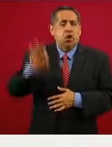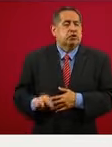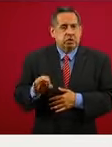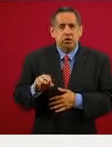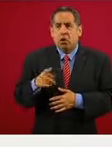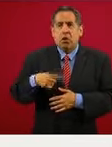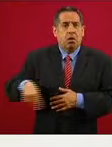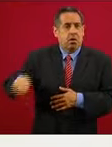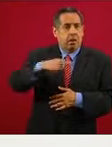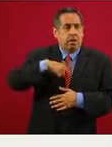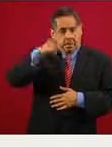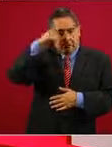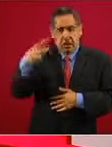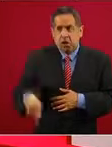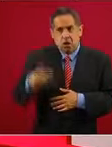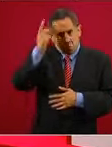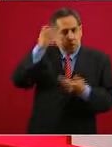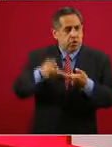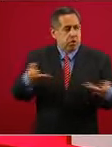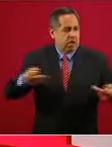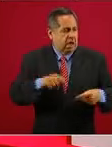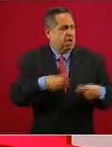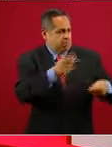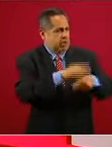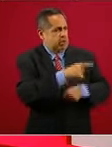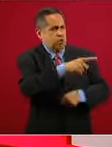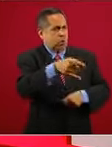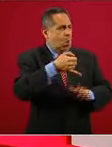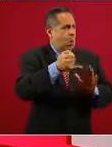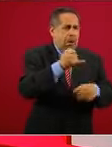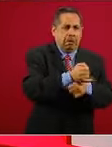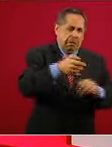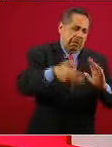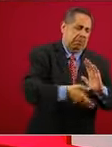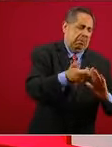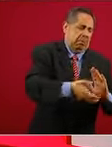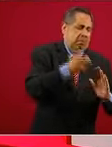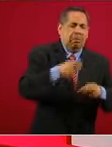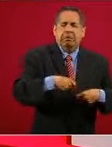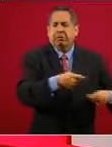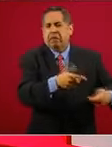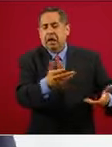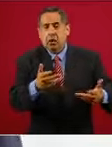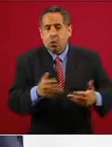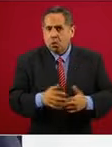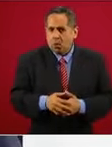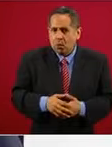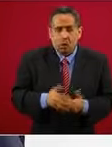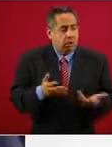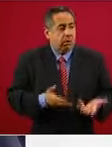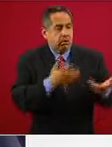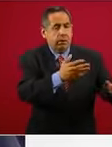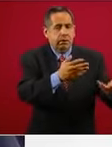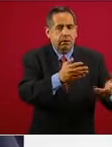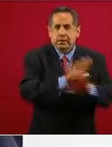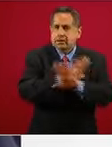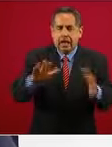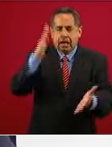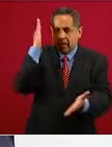territorio nacional. Ese entreguismo devastador ya se acabó.